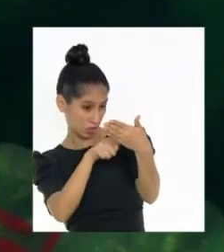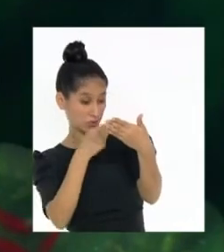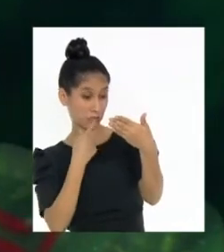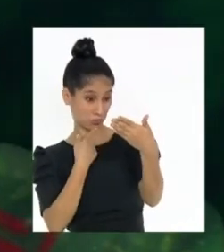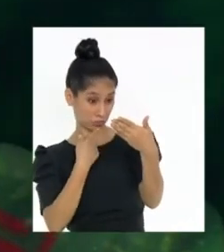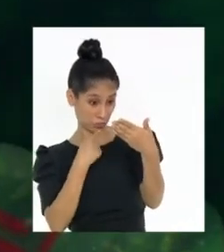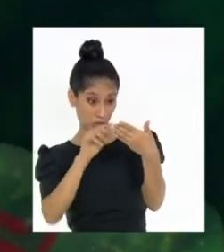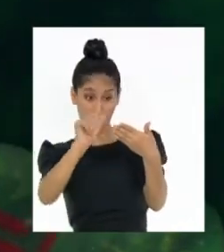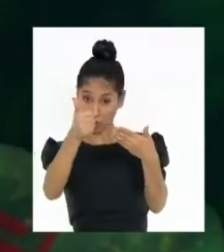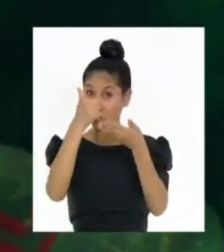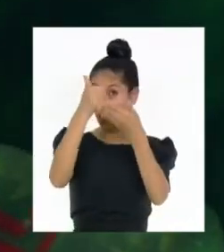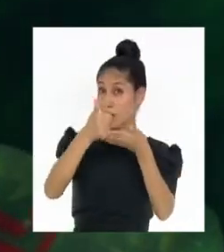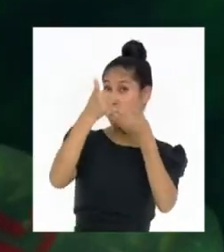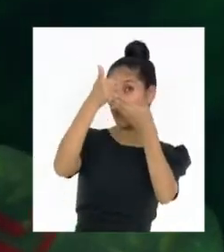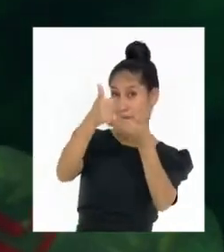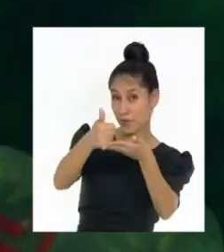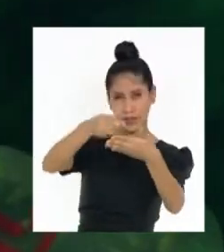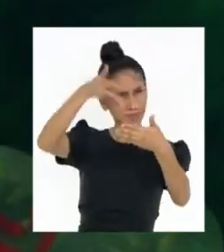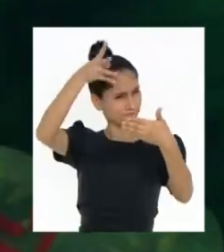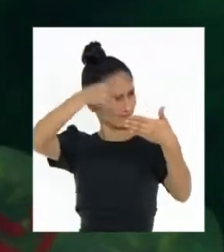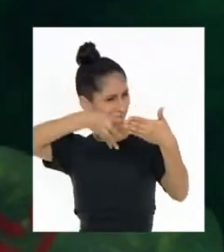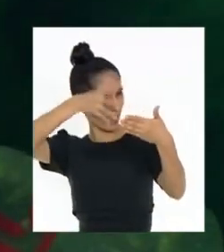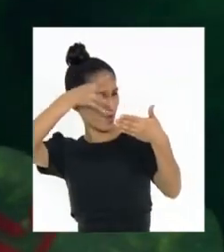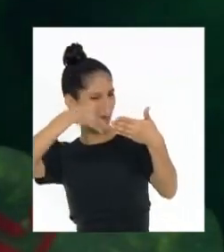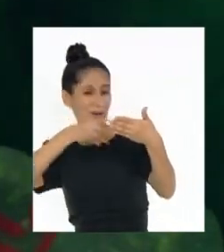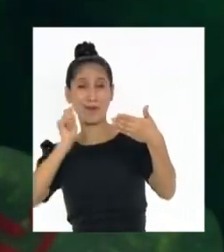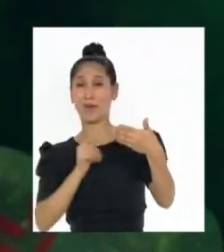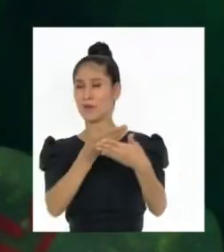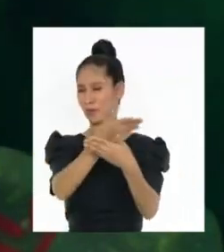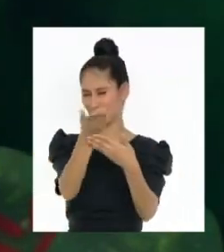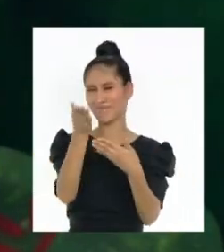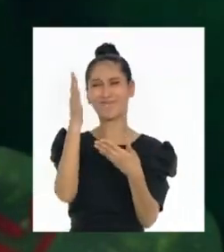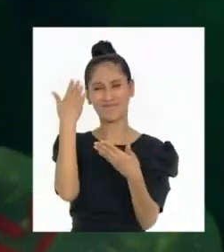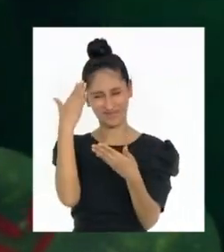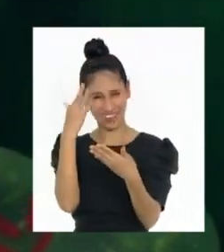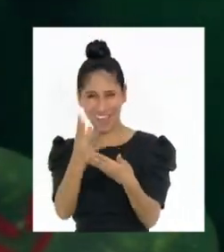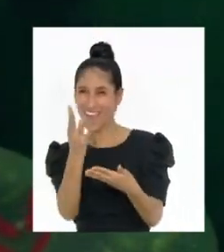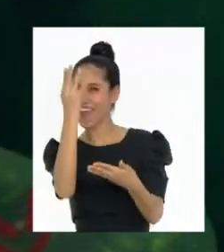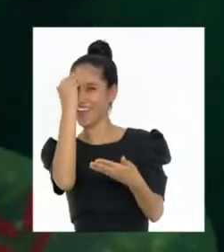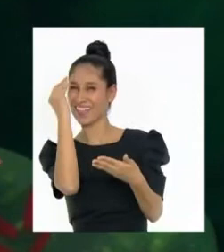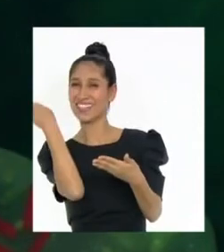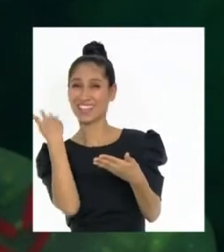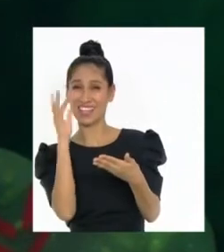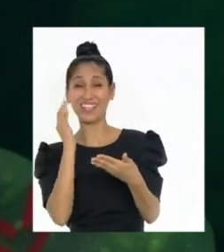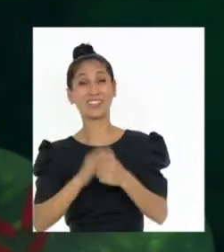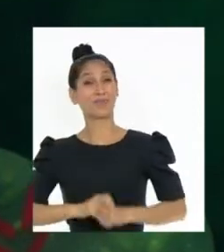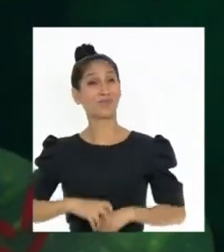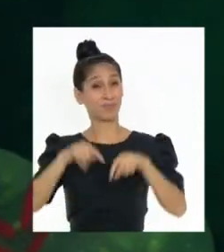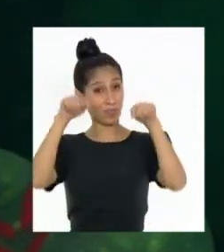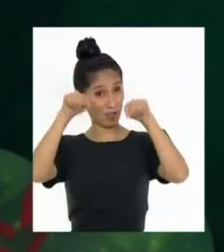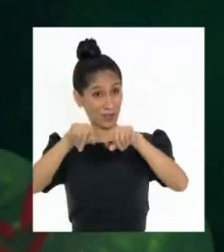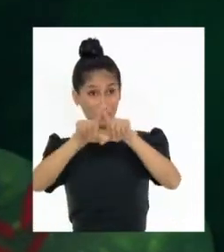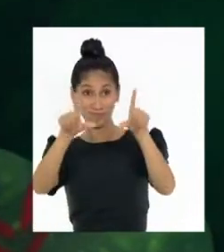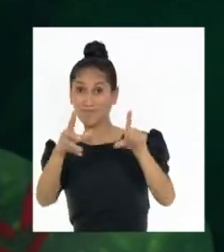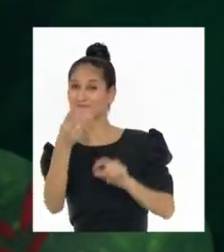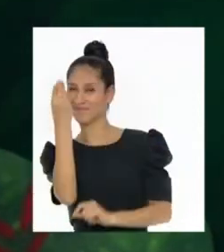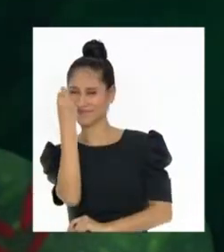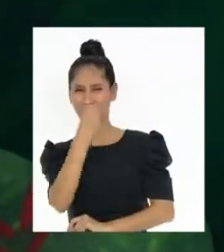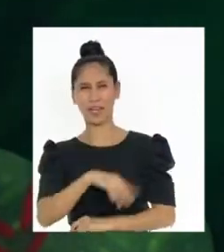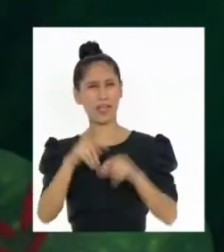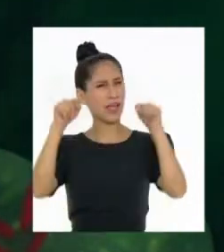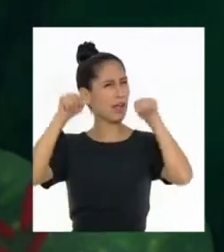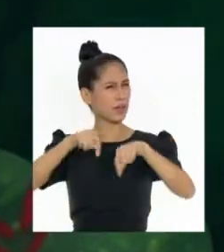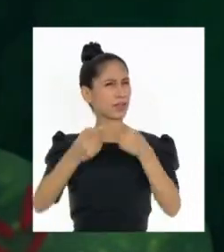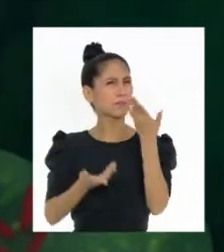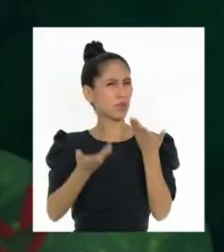realmente útil. Ustedes tienen todos los elementos para crear las recomendaciones a partir del reto planteado.